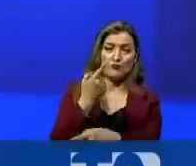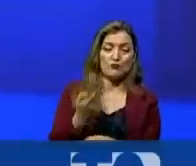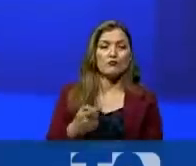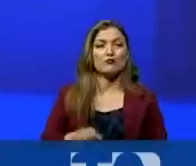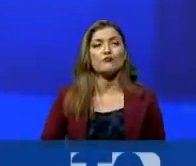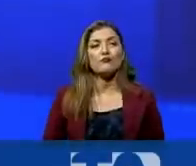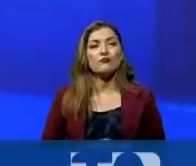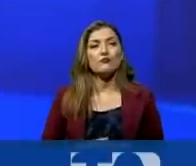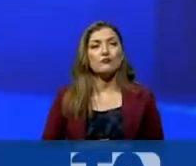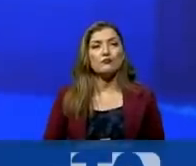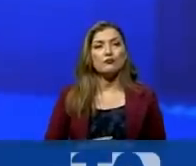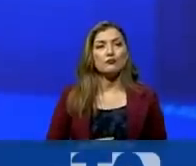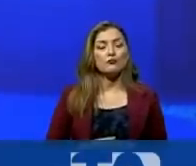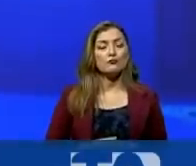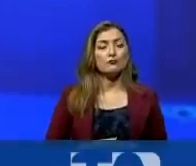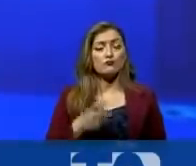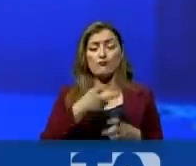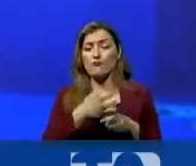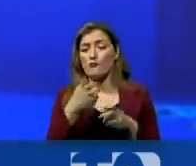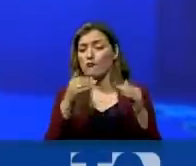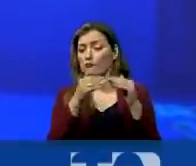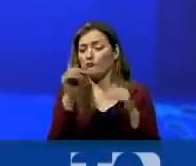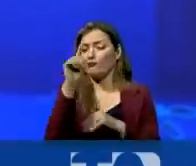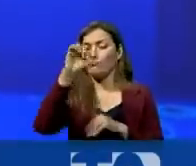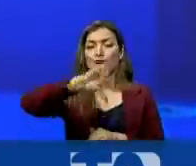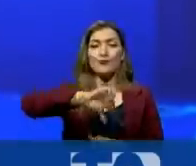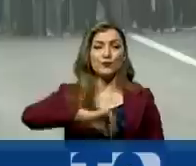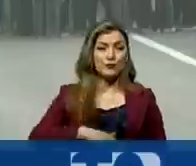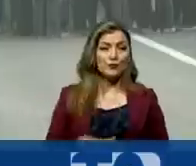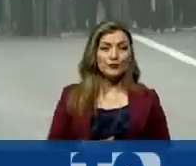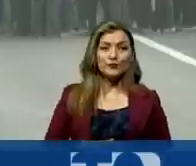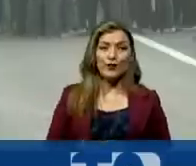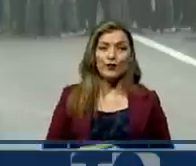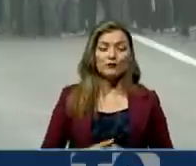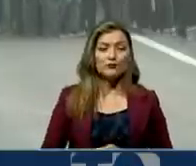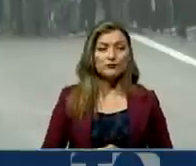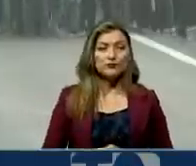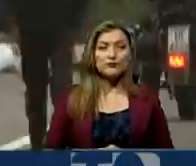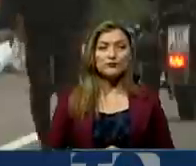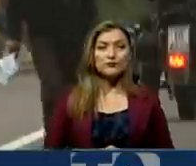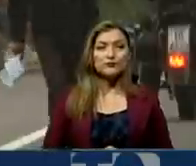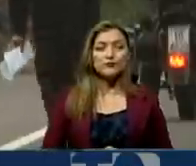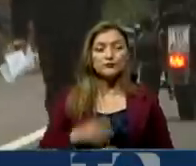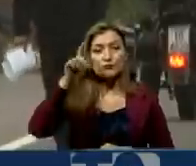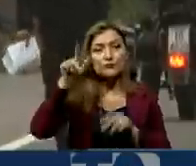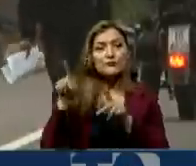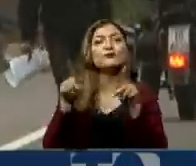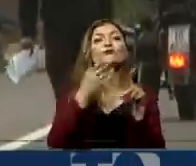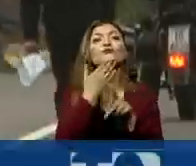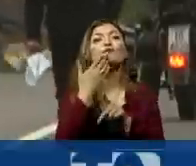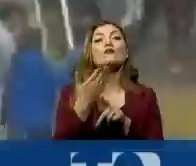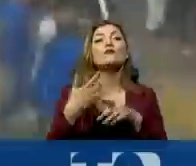ellos lo mandan y eso no es lo adecuado en una democracia pero como se prepara el gobierno como prevé enfrentar